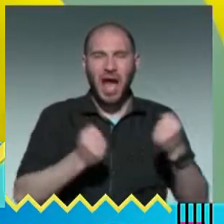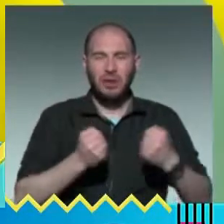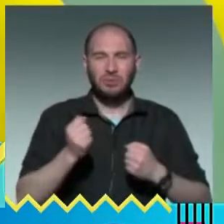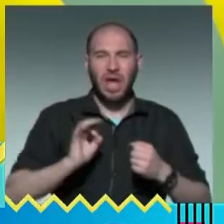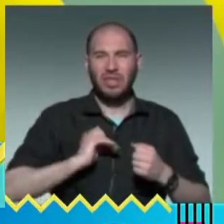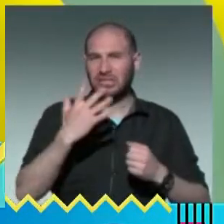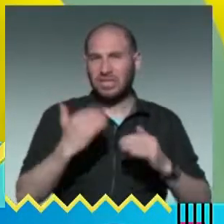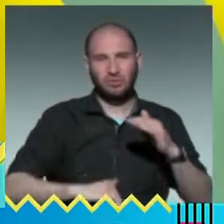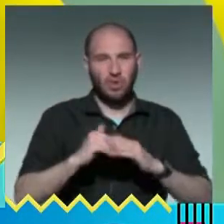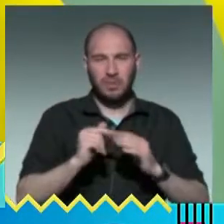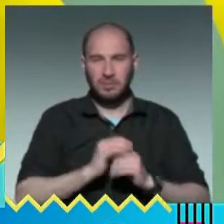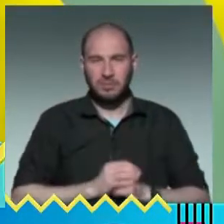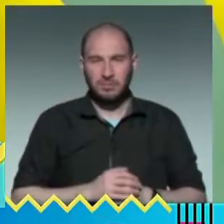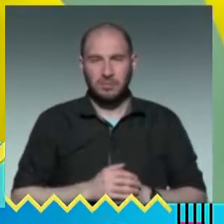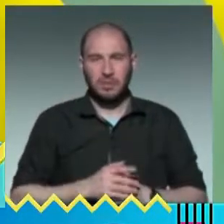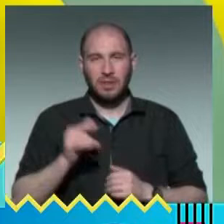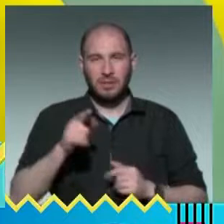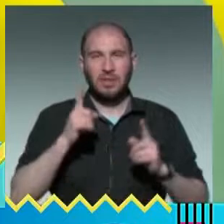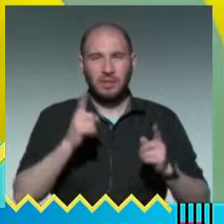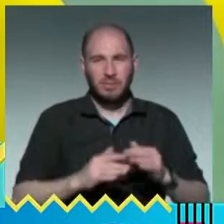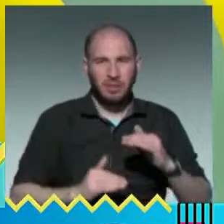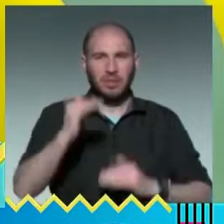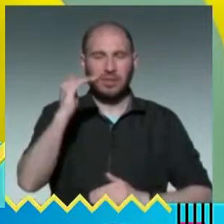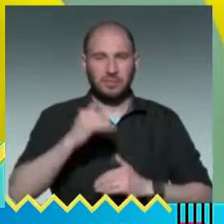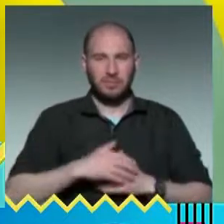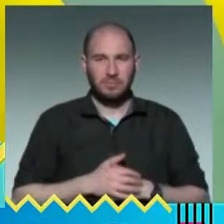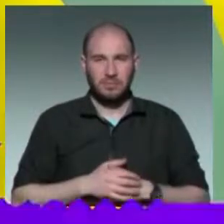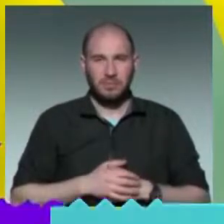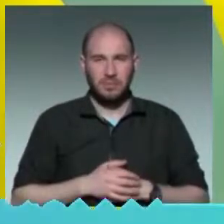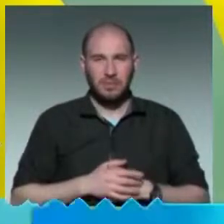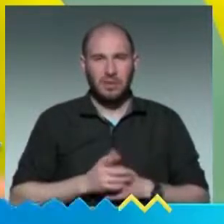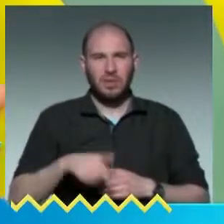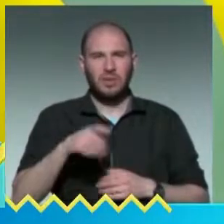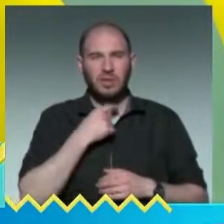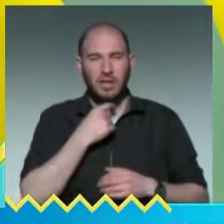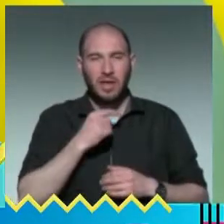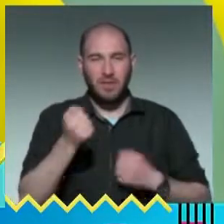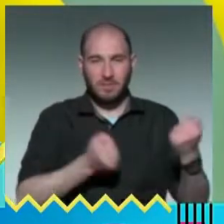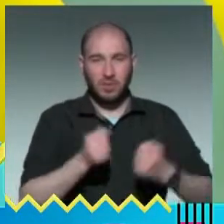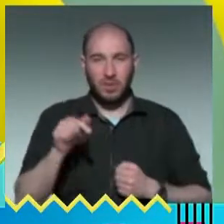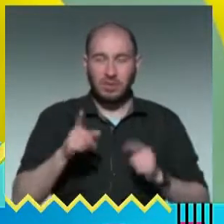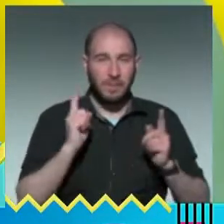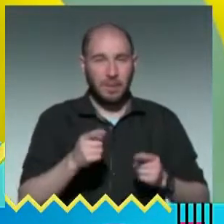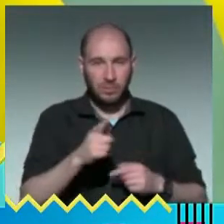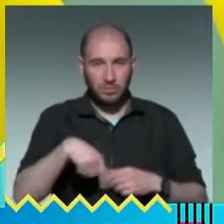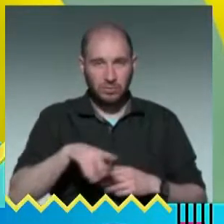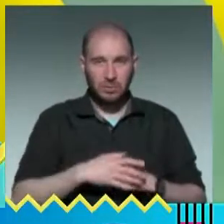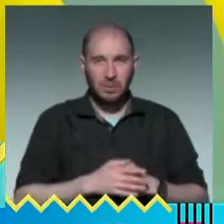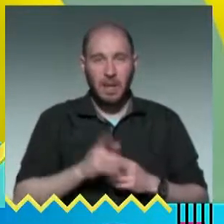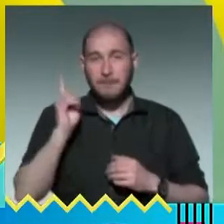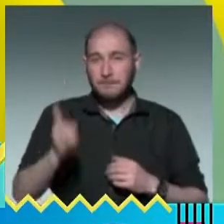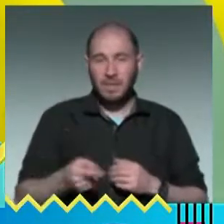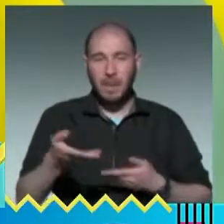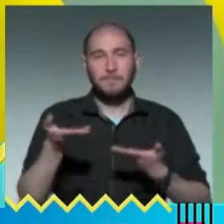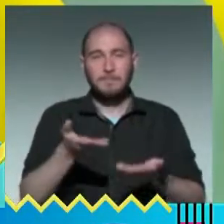antigüedad de 5 años. Entonces creemos que también estamos en desventaja en ese sentido. Hubiésemos querido que los mismos vehículos que nos exigen a nosotros se lo exijan